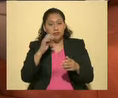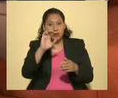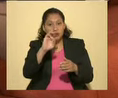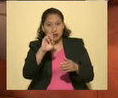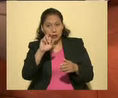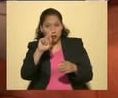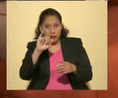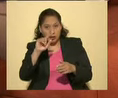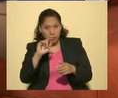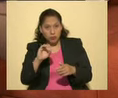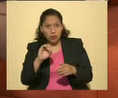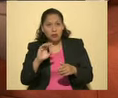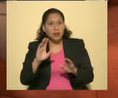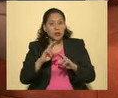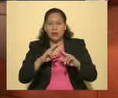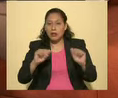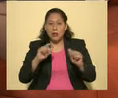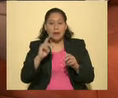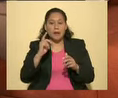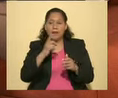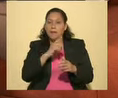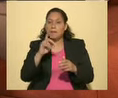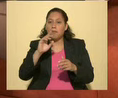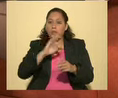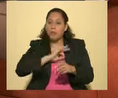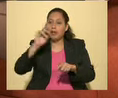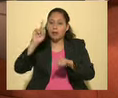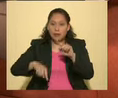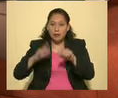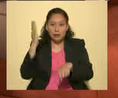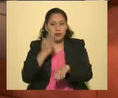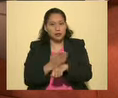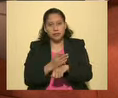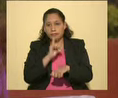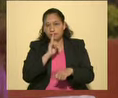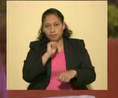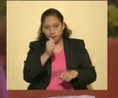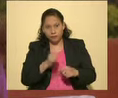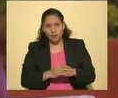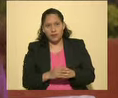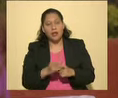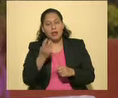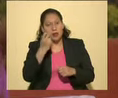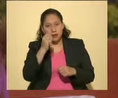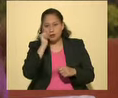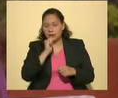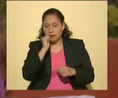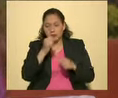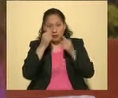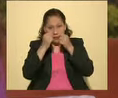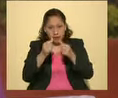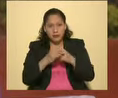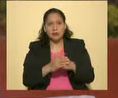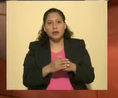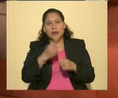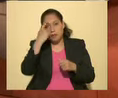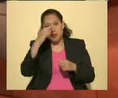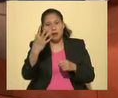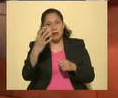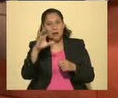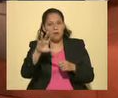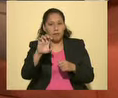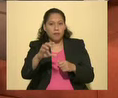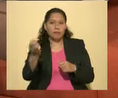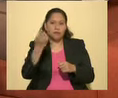borrarte del buró de crédito. Entonces, en eso hay que tener mucho en cuenta, ¿no? Para no caer en fraude. ¿Y qué es lo